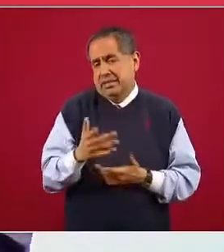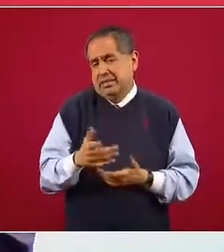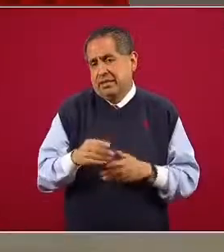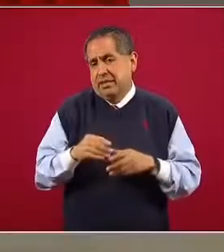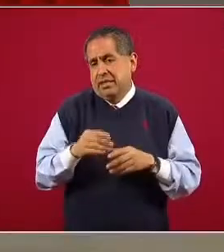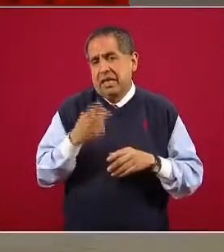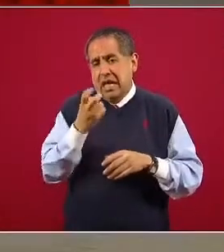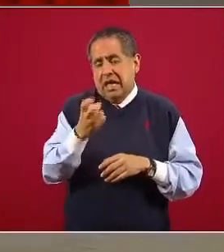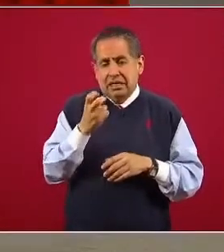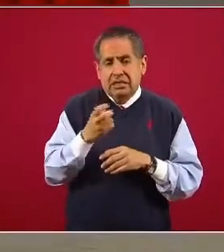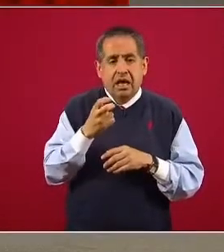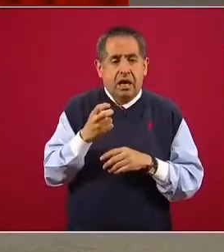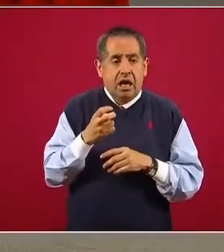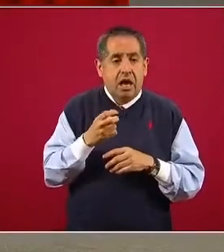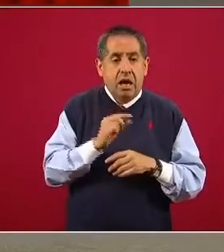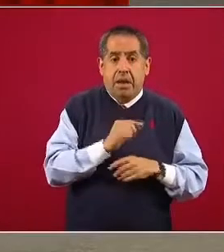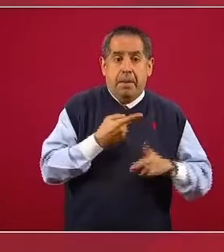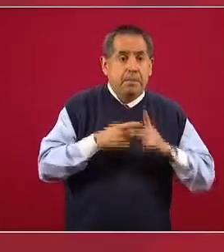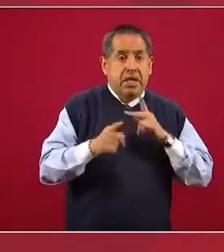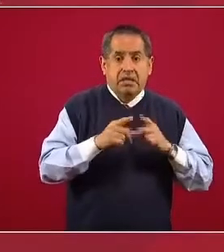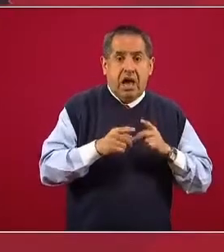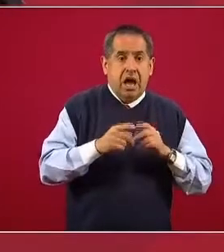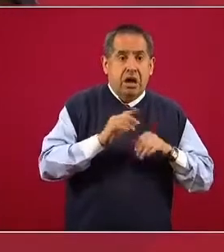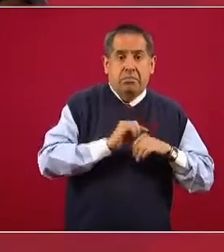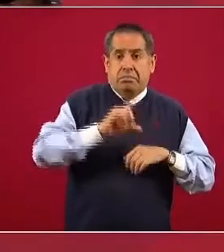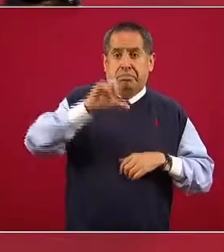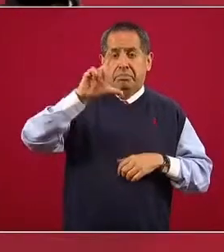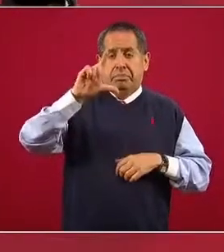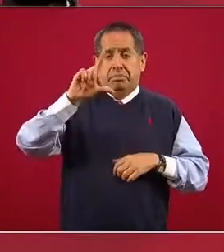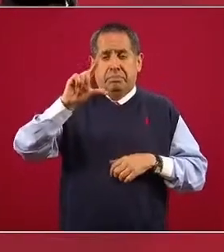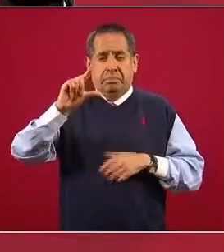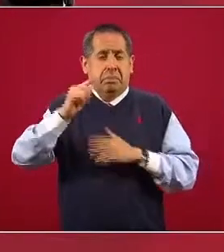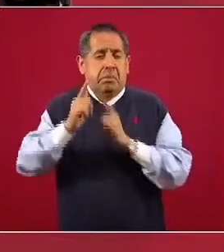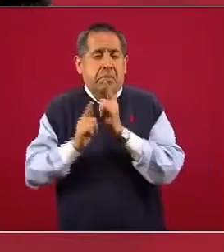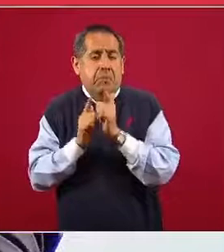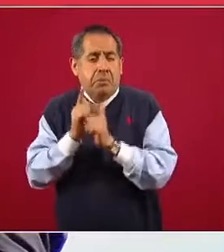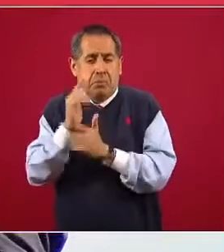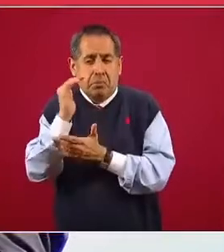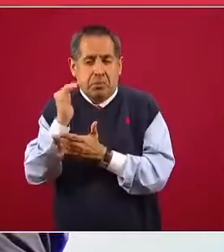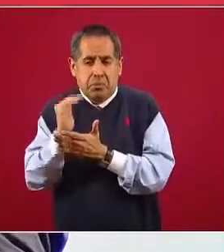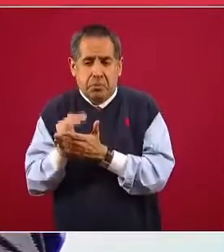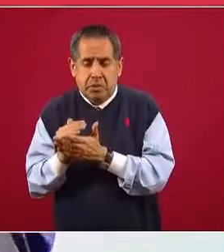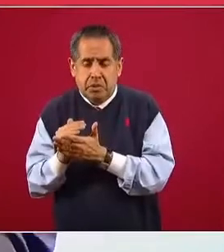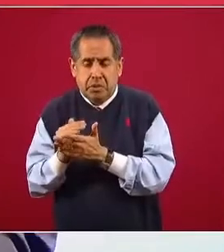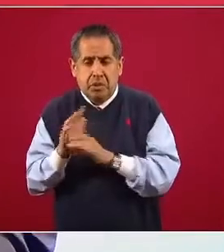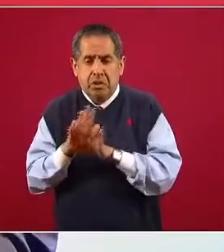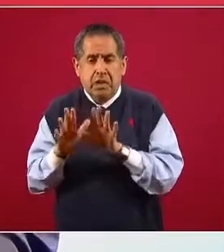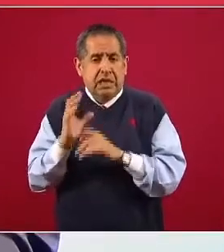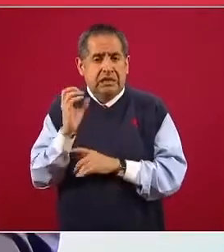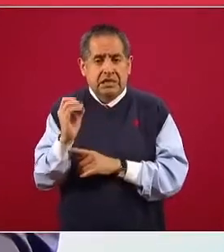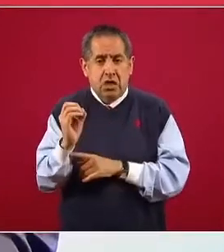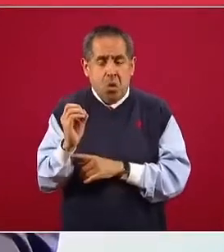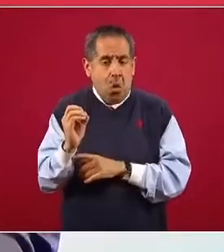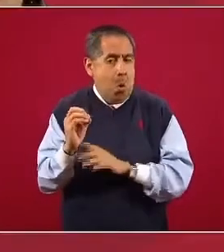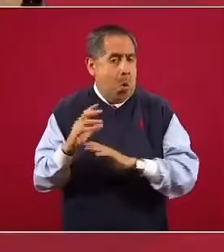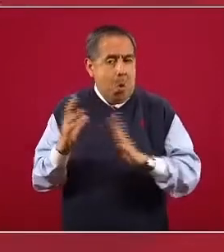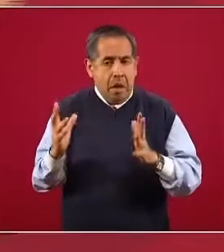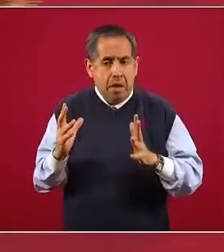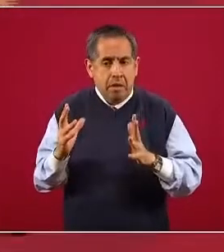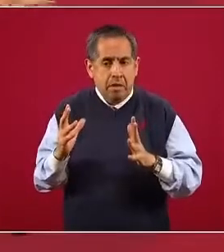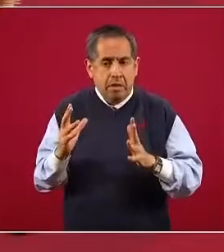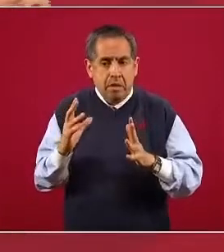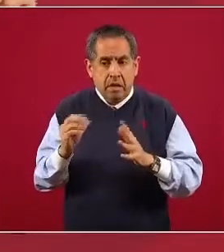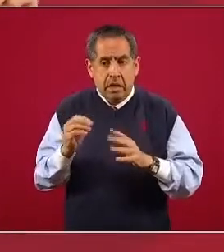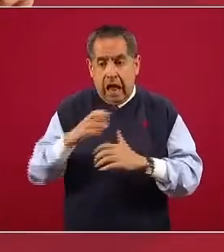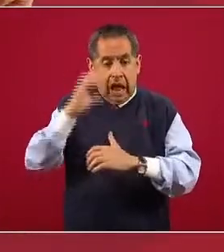tienen esta forma en donde la curva epidémica empieza a ser más lenta, más lenta, más lenta, llega un punto en donde el crecimiento es cero,